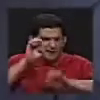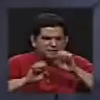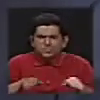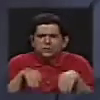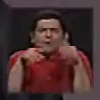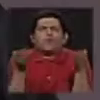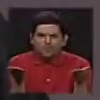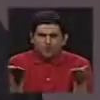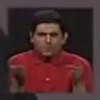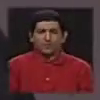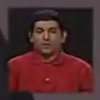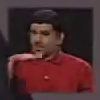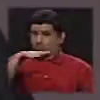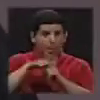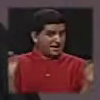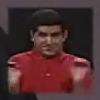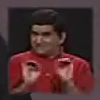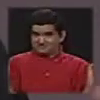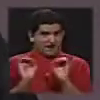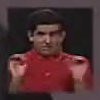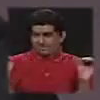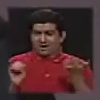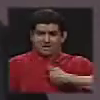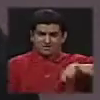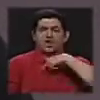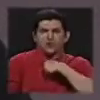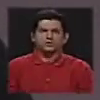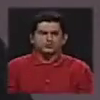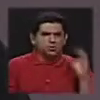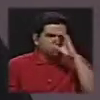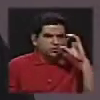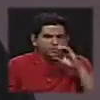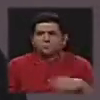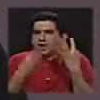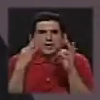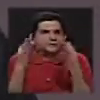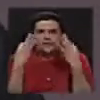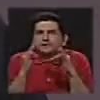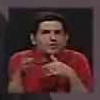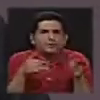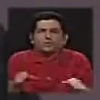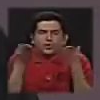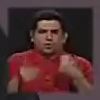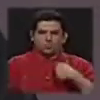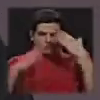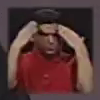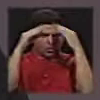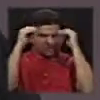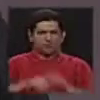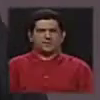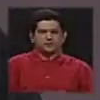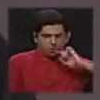Como no aparece por ningún lado, nos hemos dado la tarea de encontrar lo que sea. yo obtuve una información de